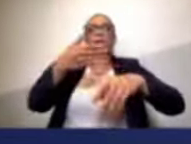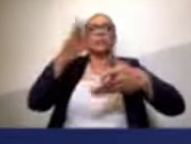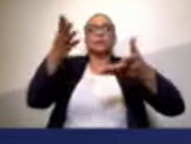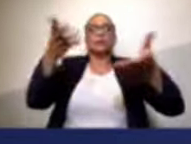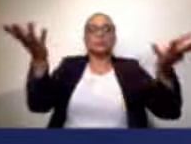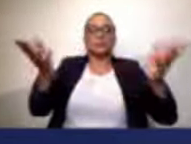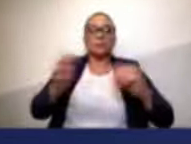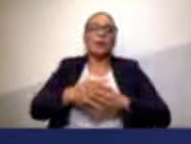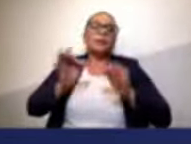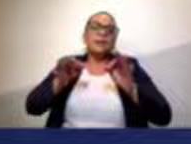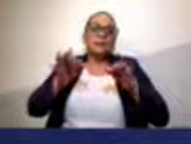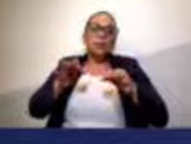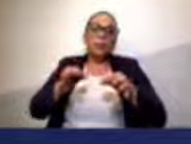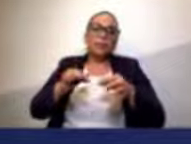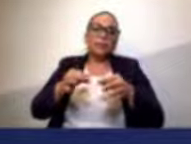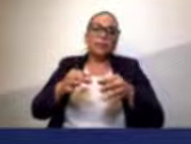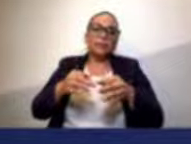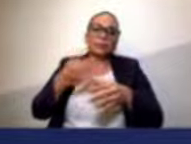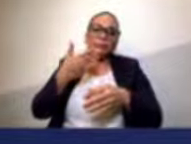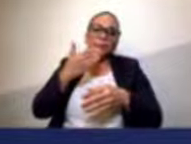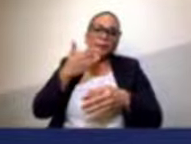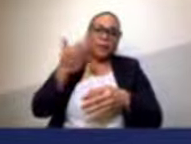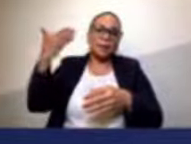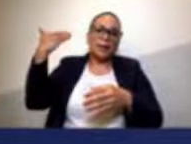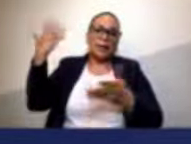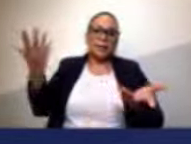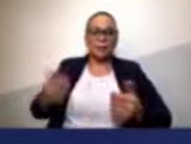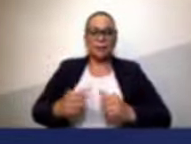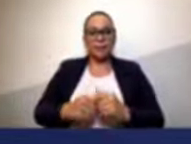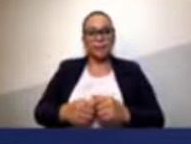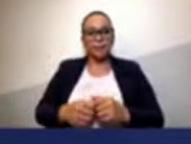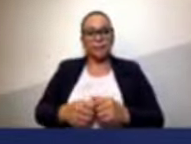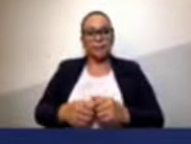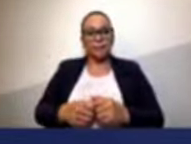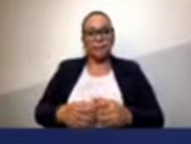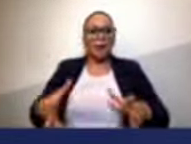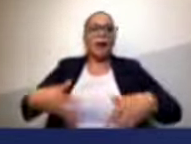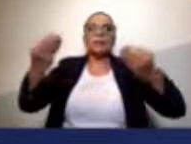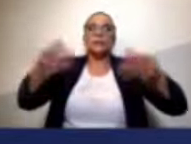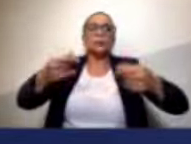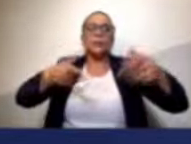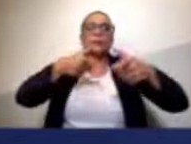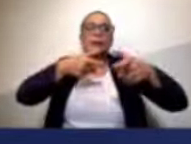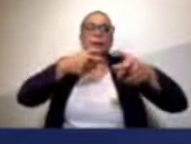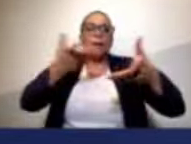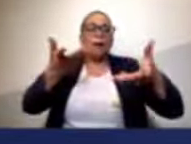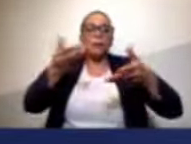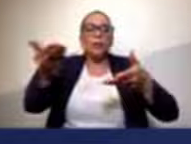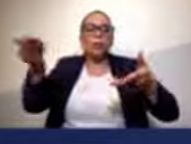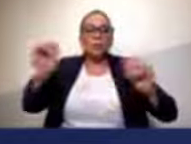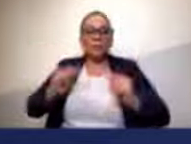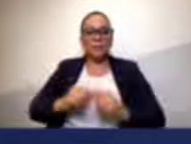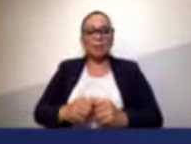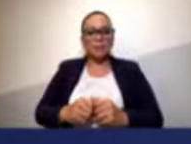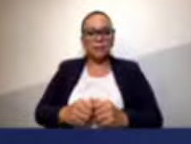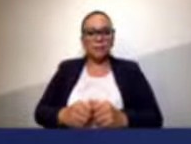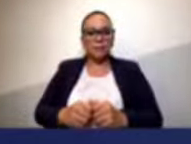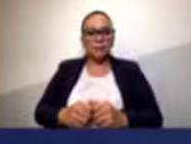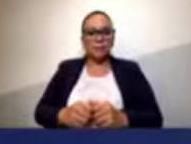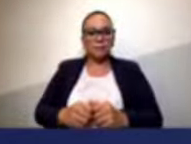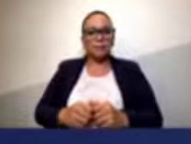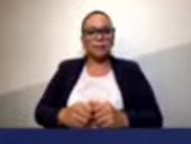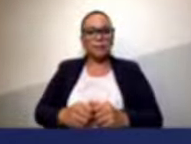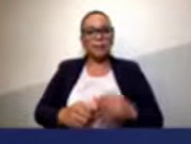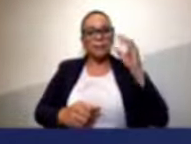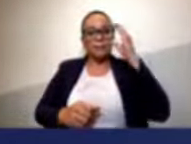tan desafortunadas de financiar gastos excesivos y de algunos de ellos de